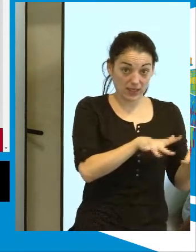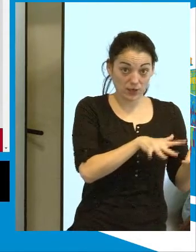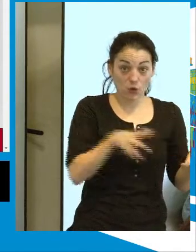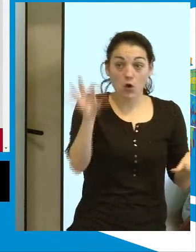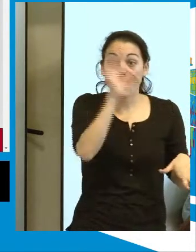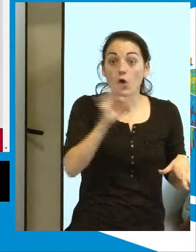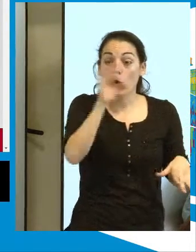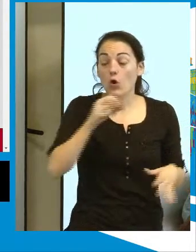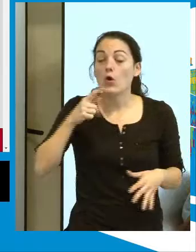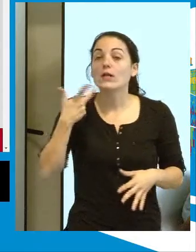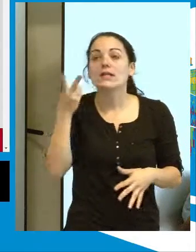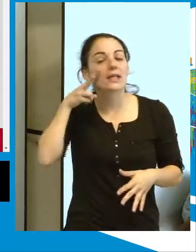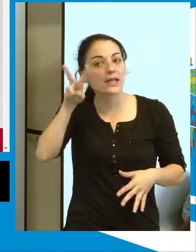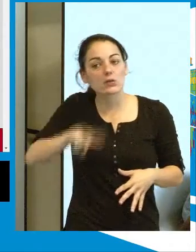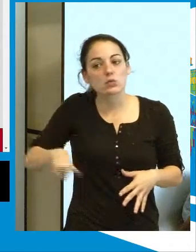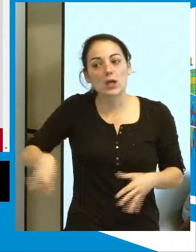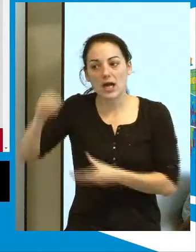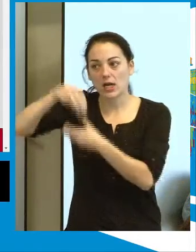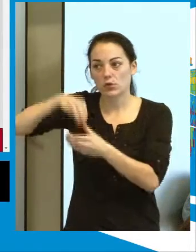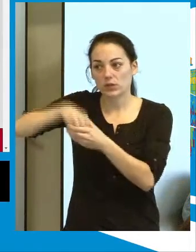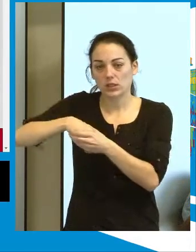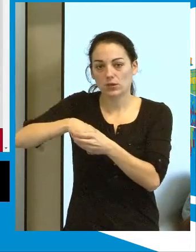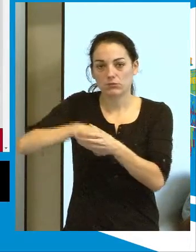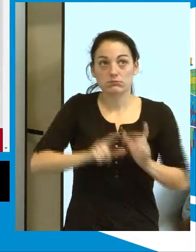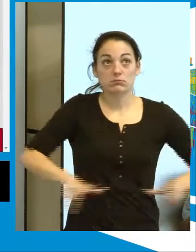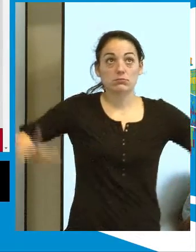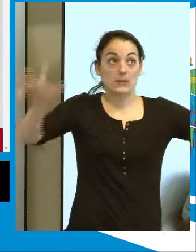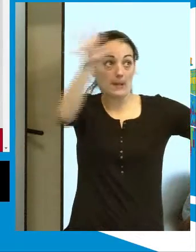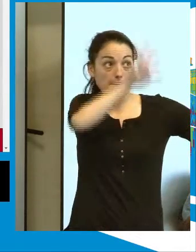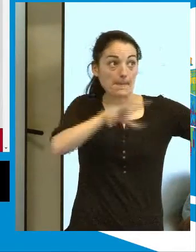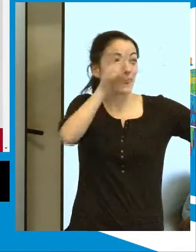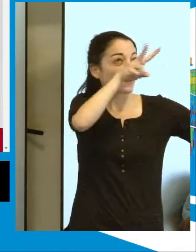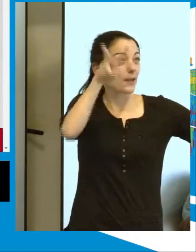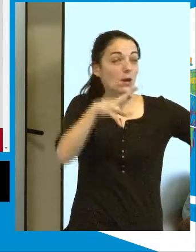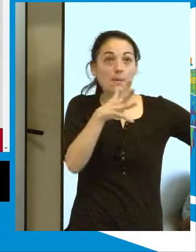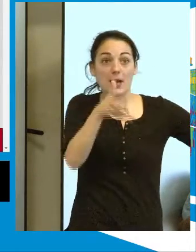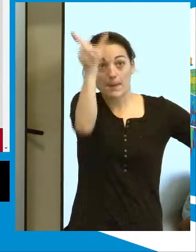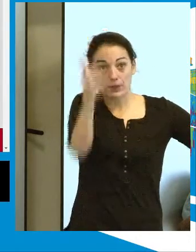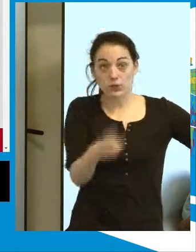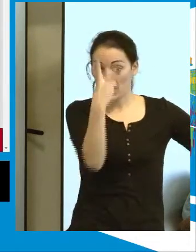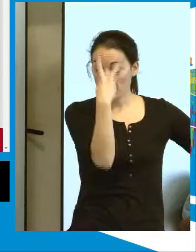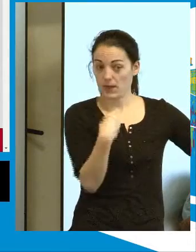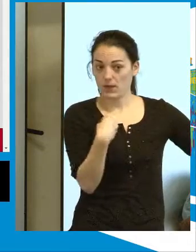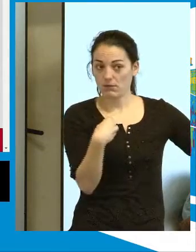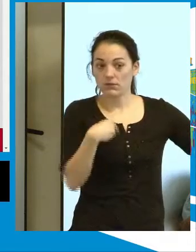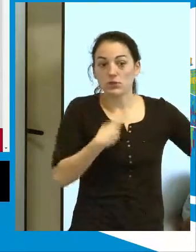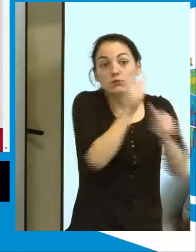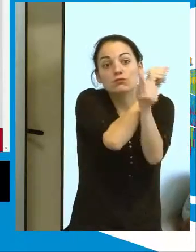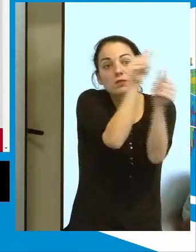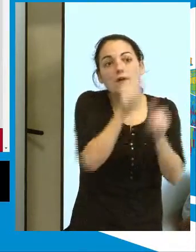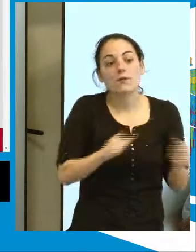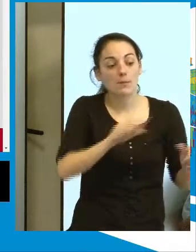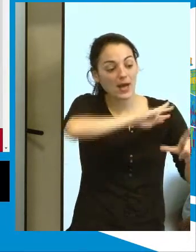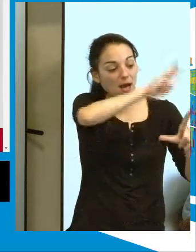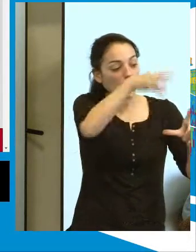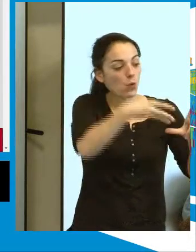de contenidos. Esto es así es una interfaz, es un lector de pantalla. Esto es así para una persona ciega. Entonces, de alguna manera, lo que acabamos convirtiendo la web es una